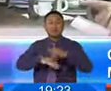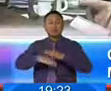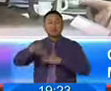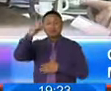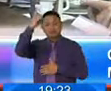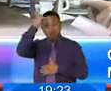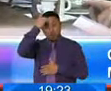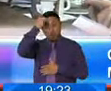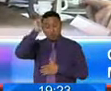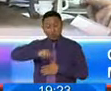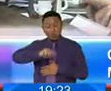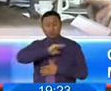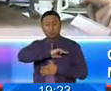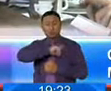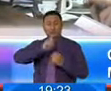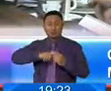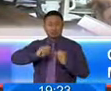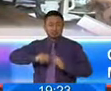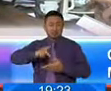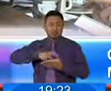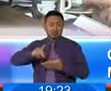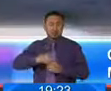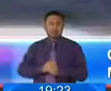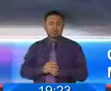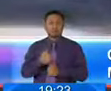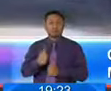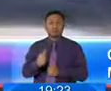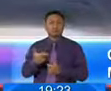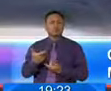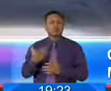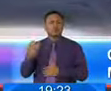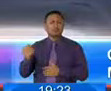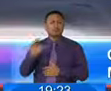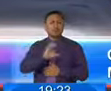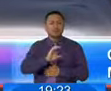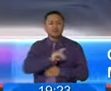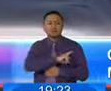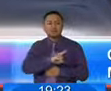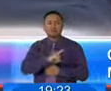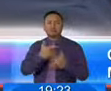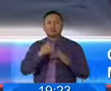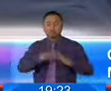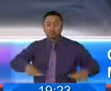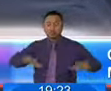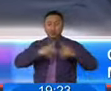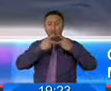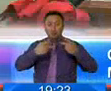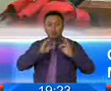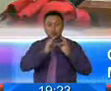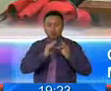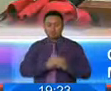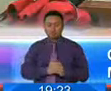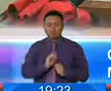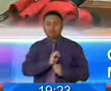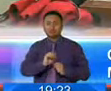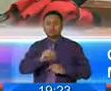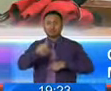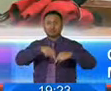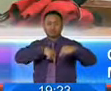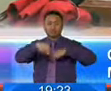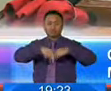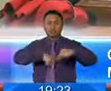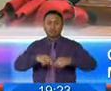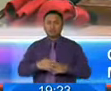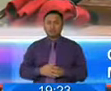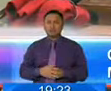endeudamiento del municipio de Quito, concuerdan los ediles, mismo que será invertido en el mejoramiento del espacio público, intervención de la red vial